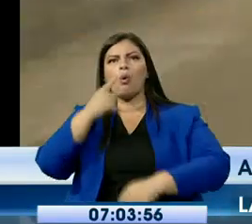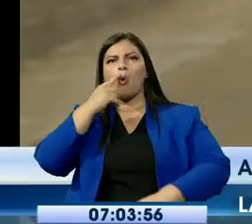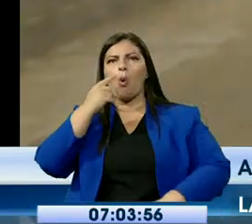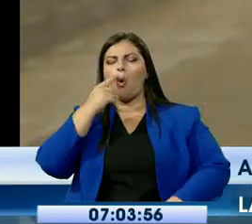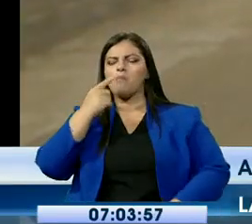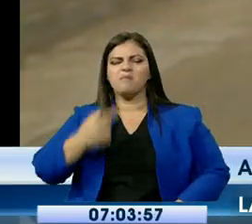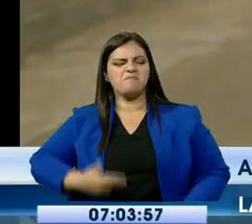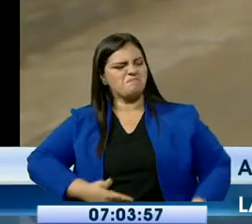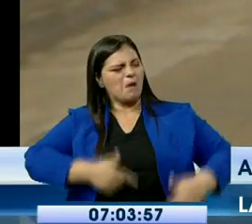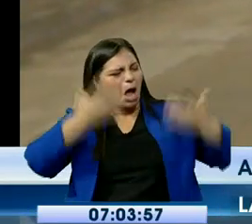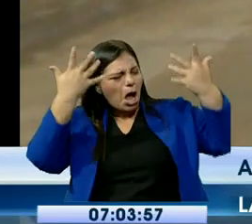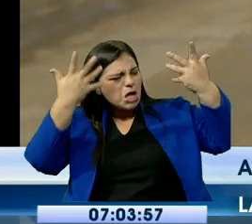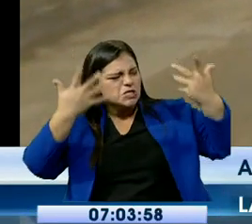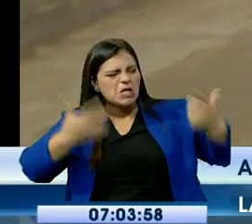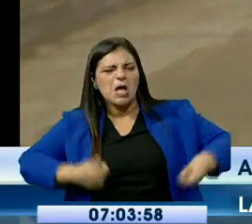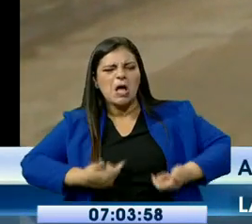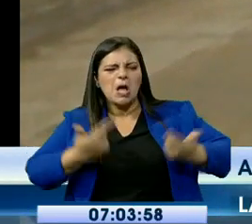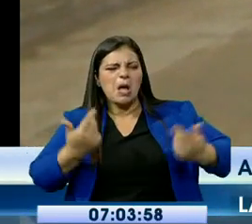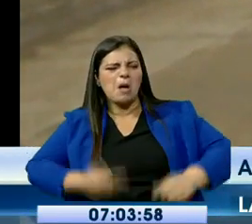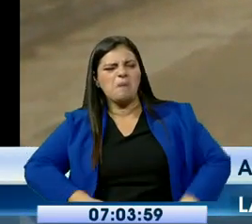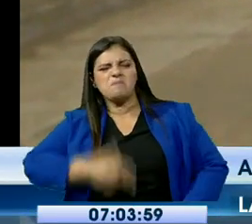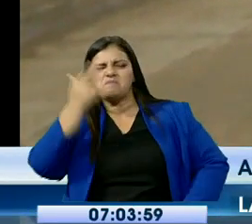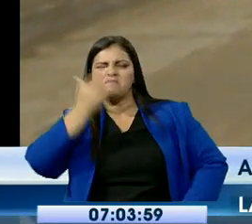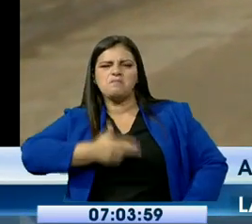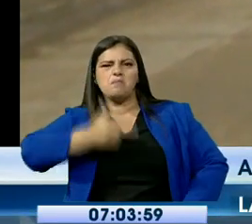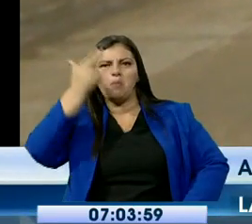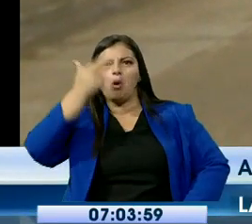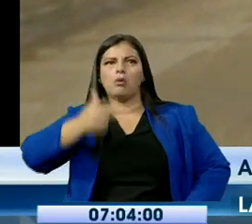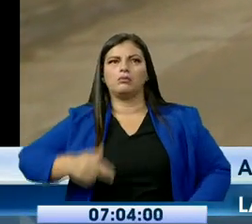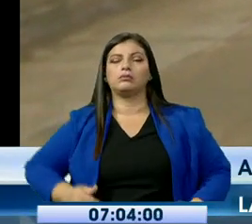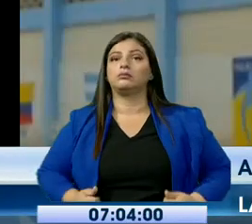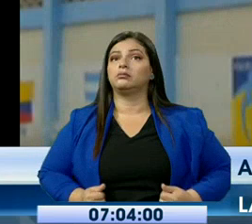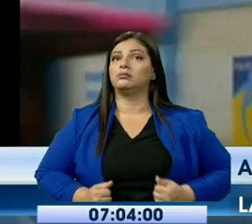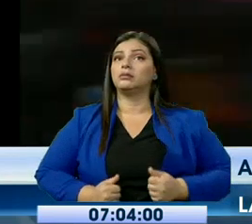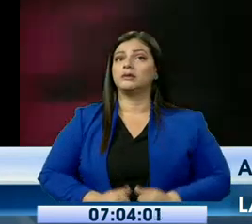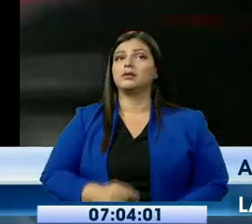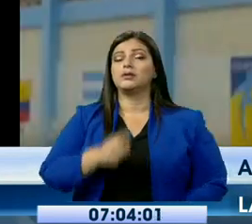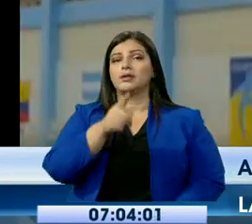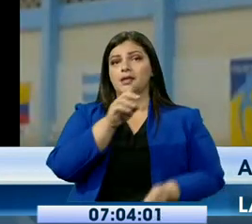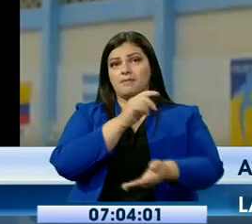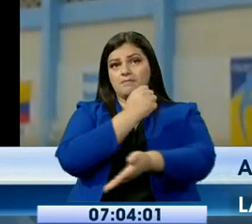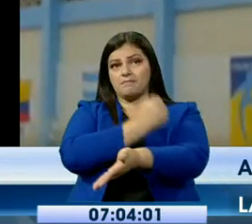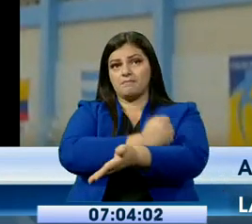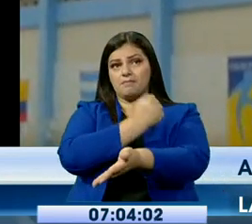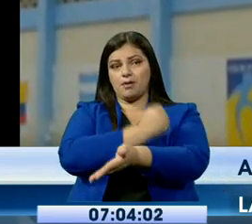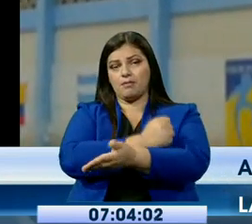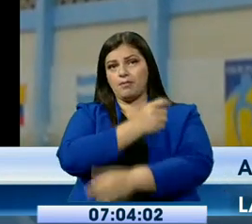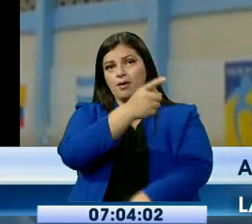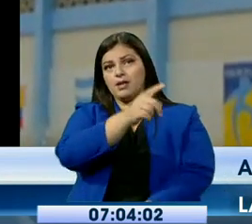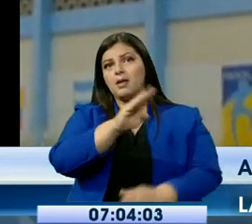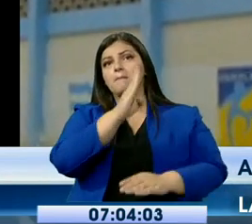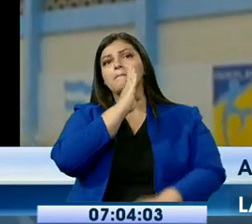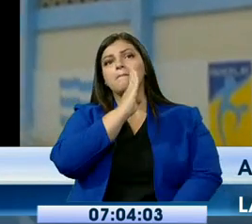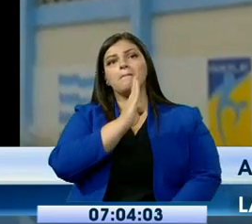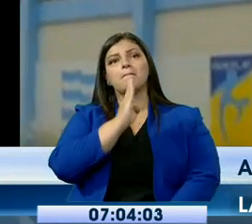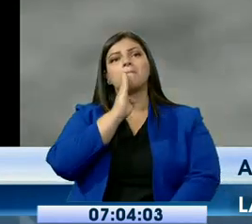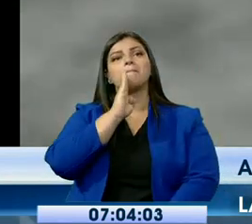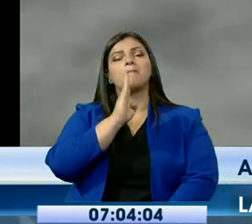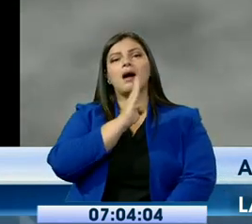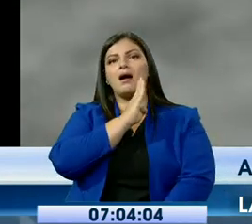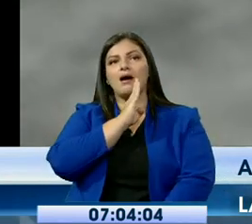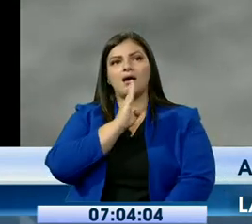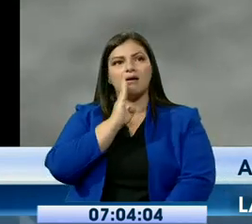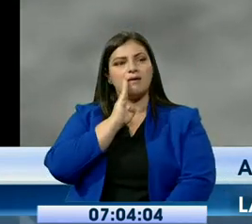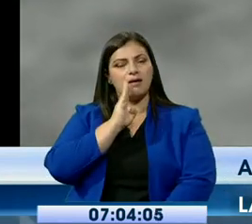se produjo una riña. Y mientras llovía en ese barrio de Pascuales, a pocos metros de la puerta de ingreso del estadio, vieron el cuerpo de